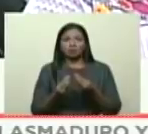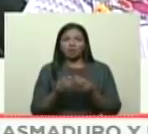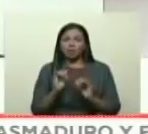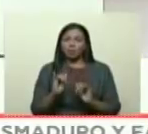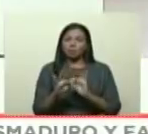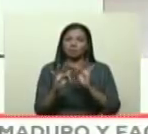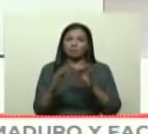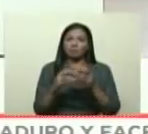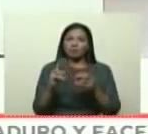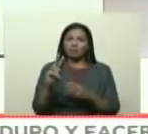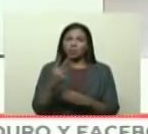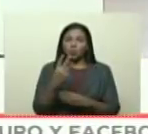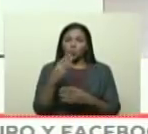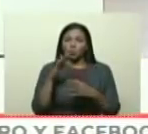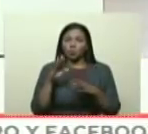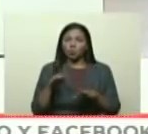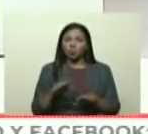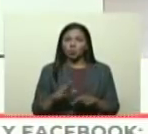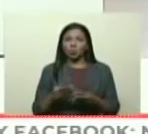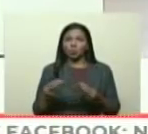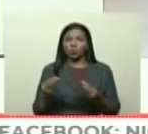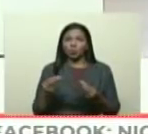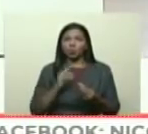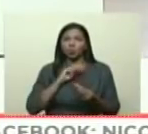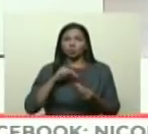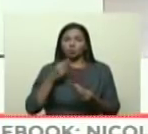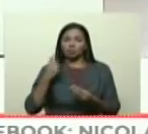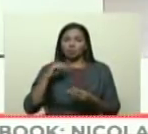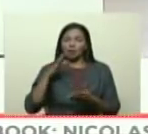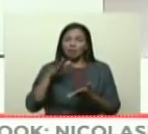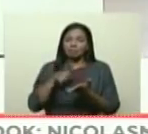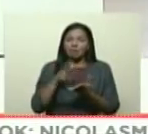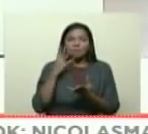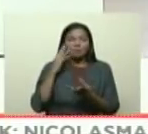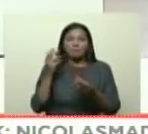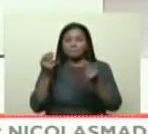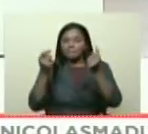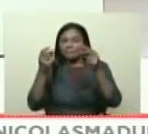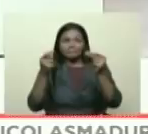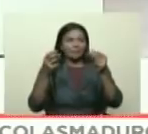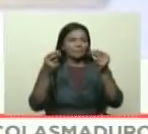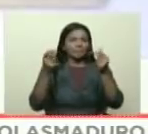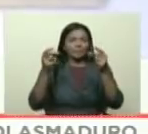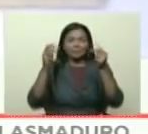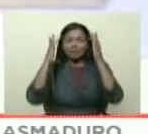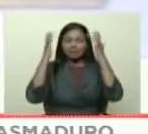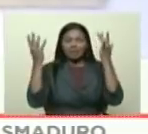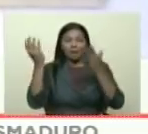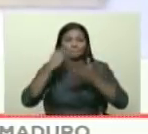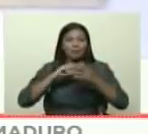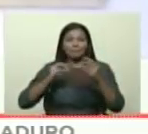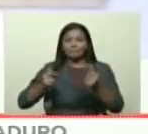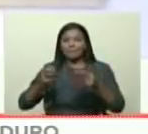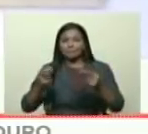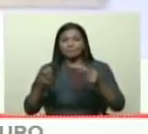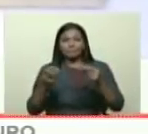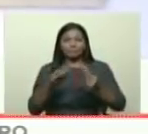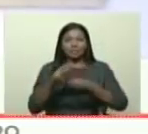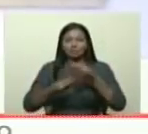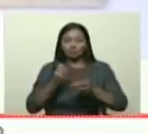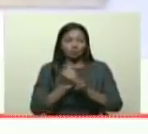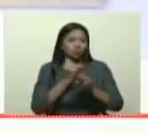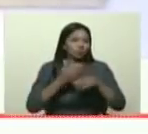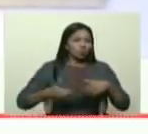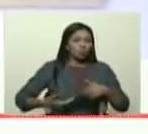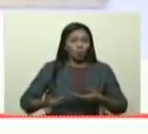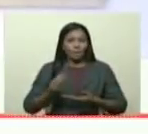un segundo de descanso. Tenemos que estar, miren, maquinando, maquinando, maquinando, activado, activado, haciendo, haciendo, haciendo,